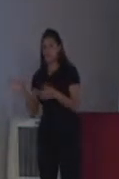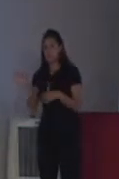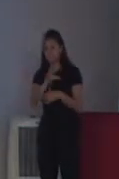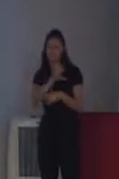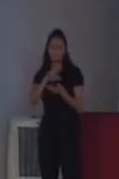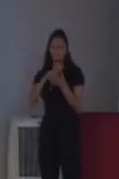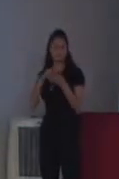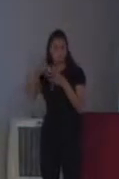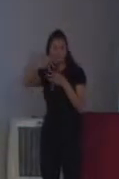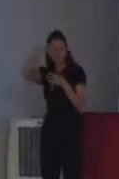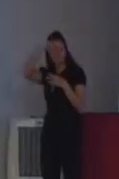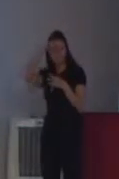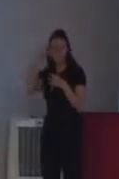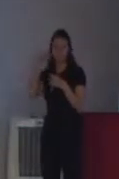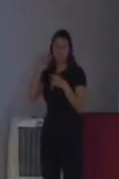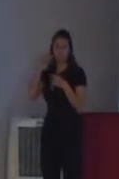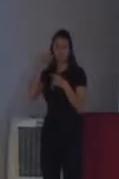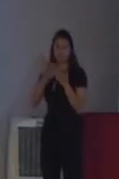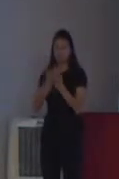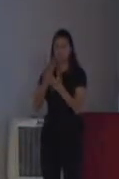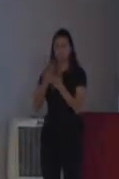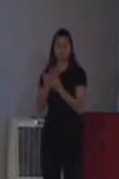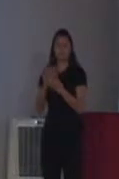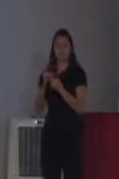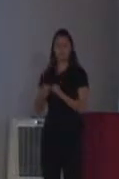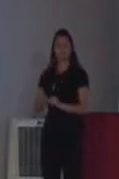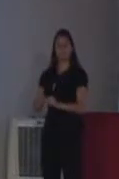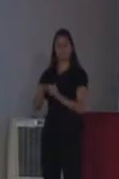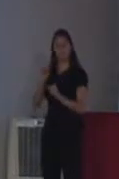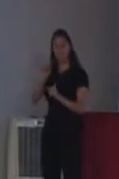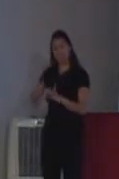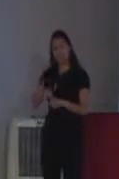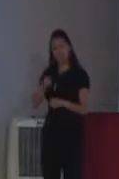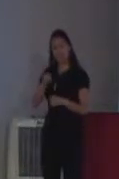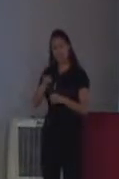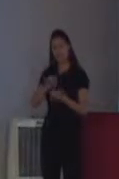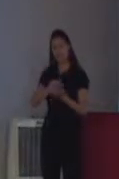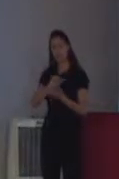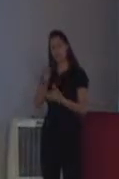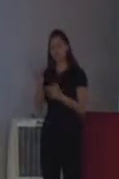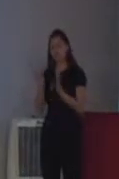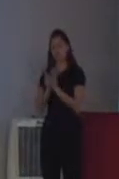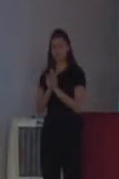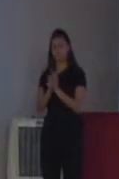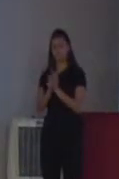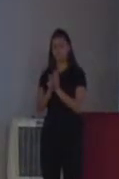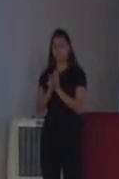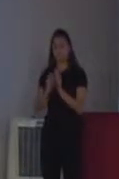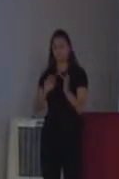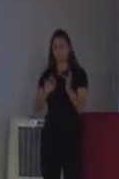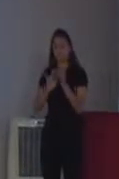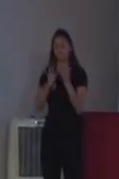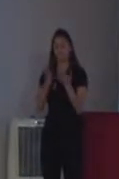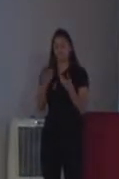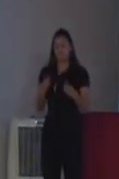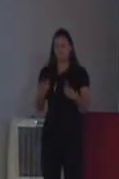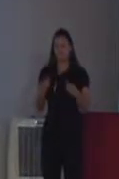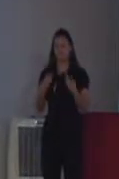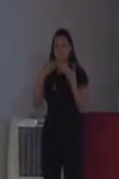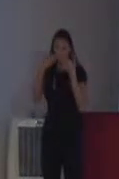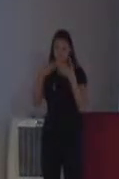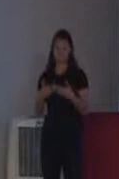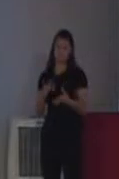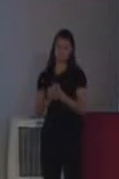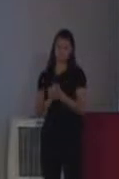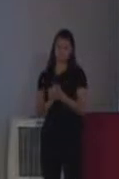aprendizaje permanente nuevo. Y ese es el otro elemento, digamos, que hace parte del vivir una discapacidad. Después